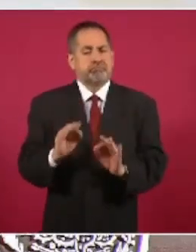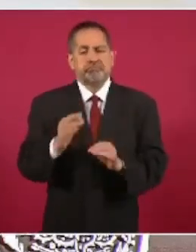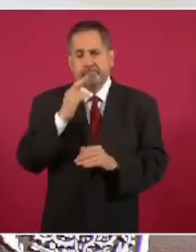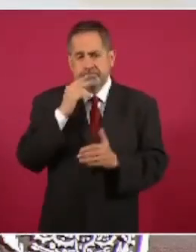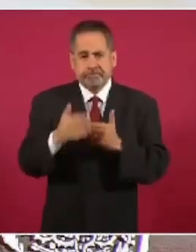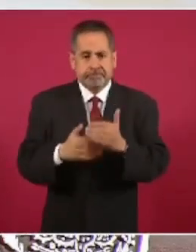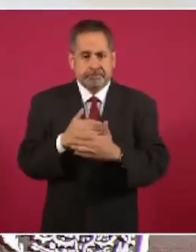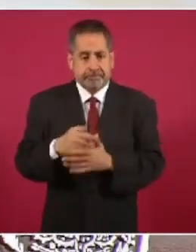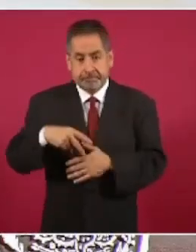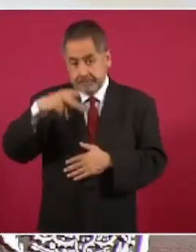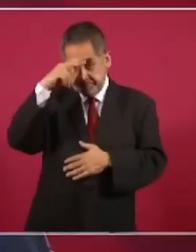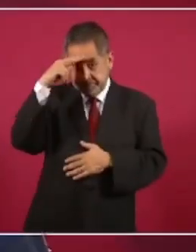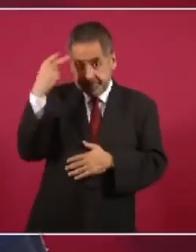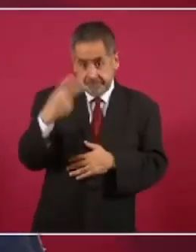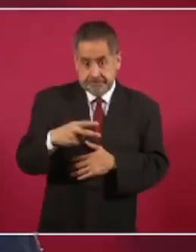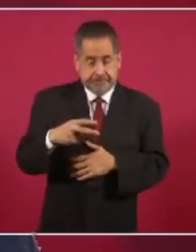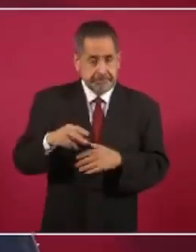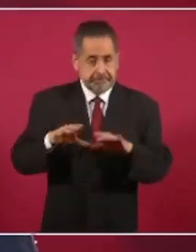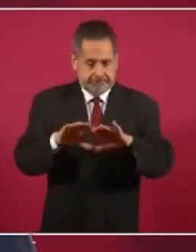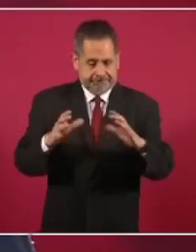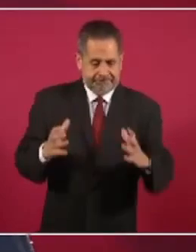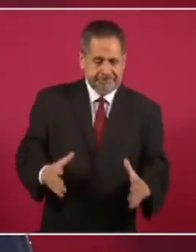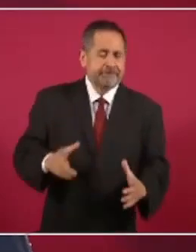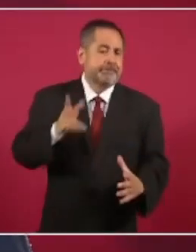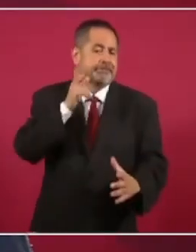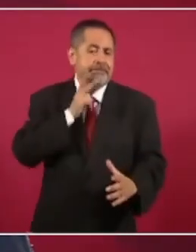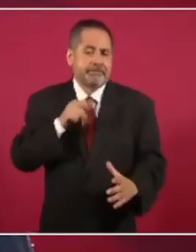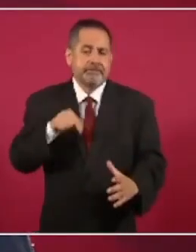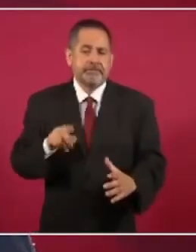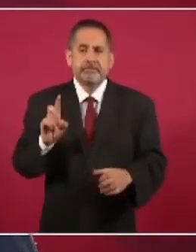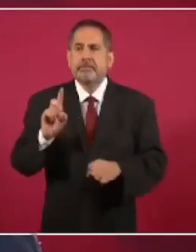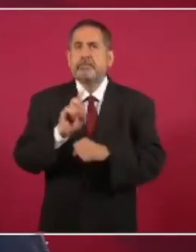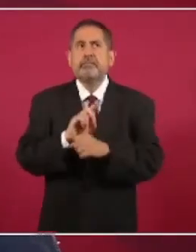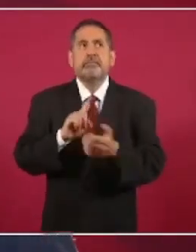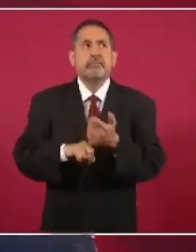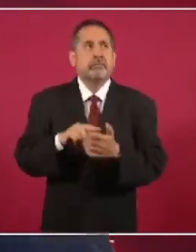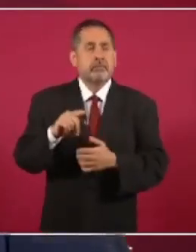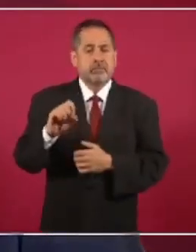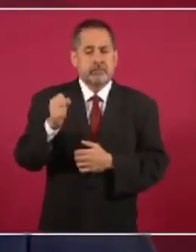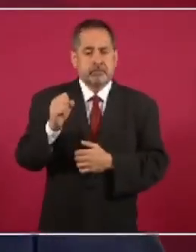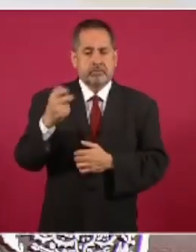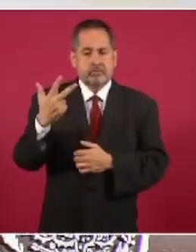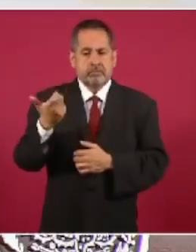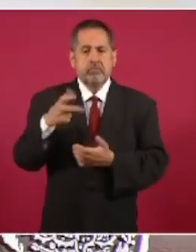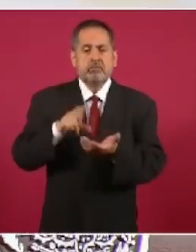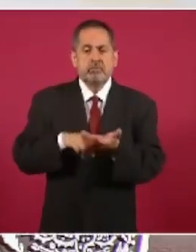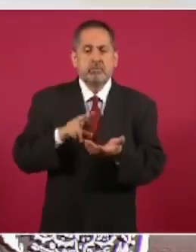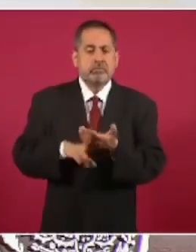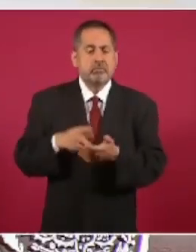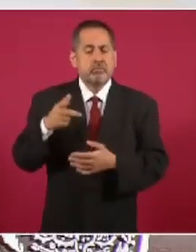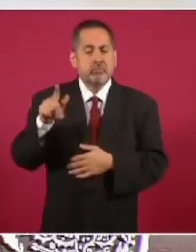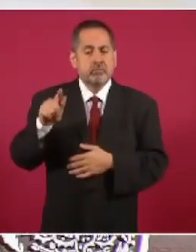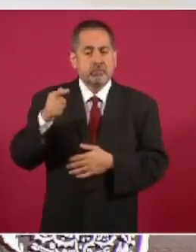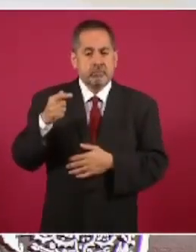mezcla mexicana de petróleo el día 8 de septiembre estuvo en